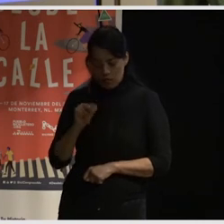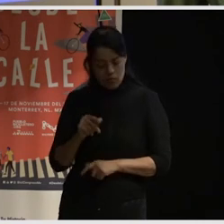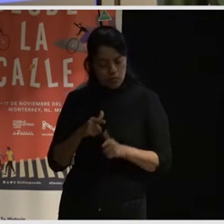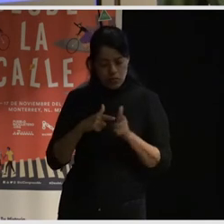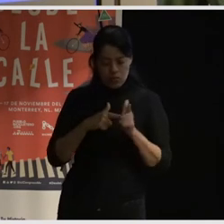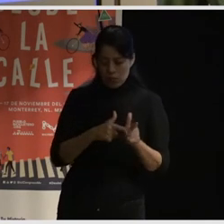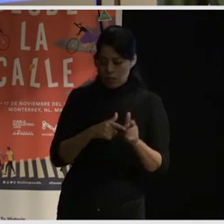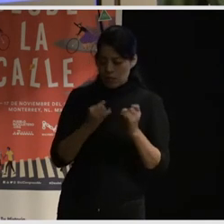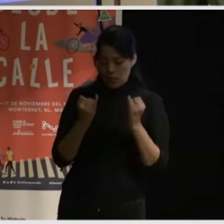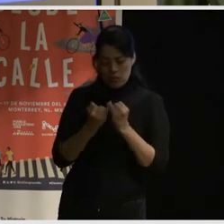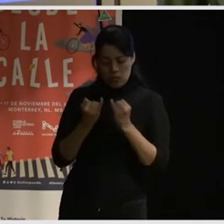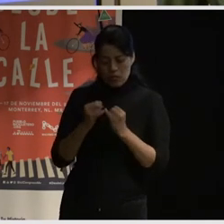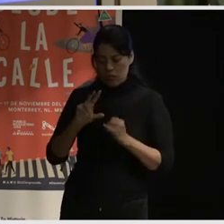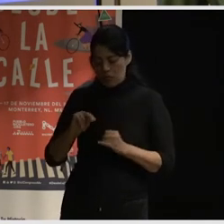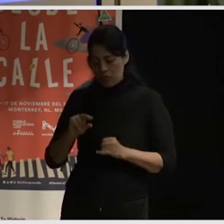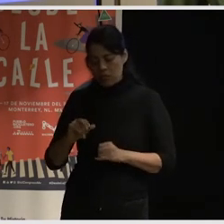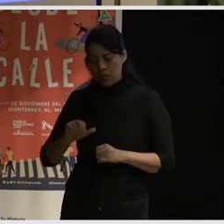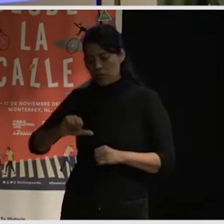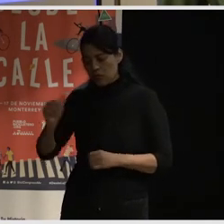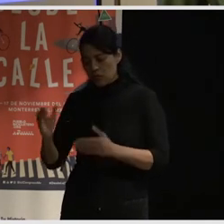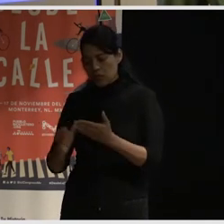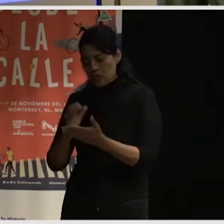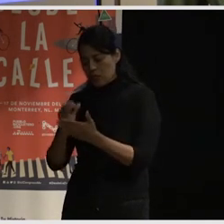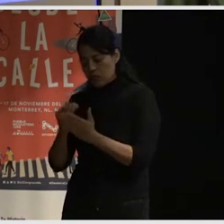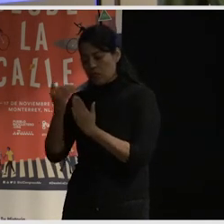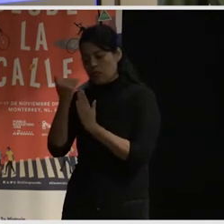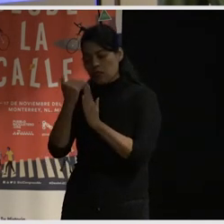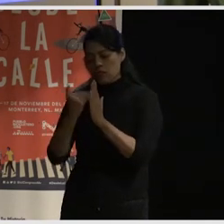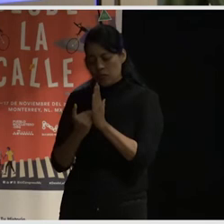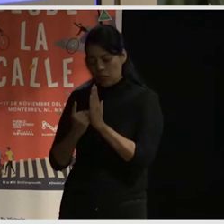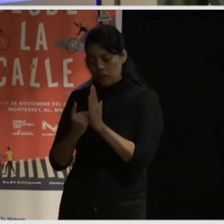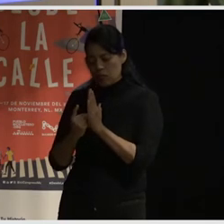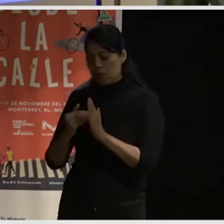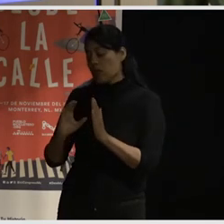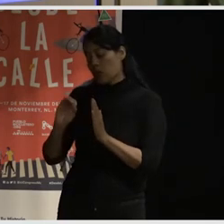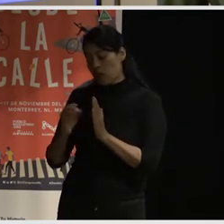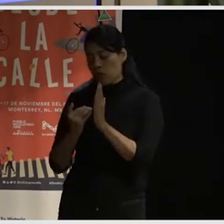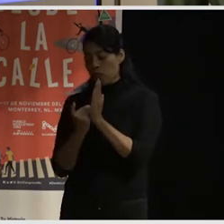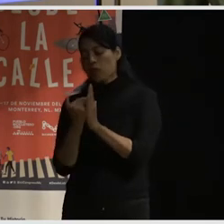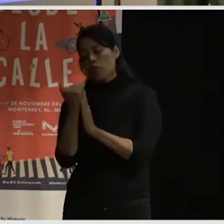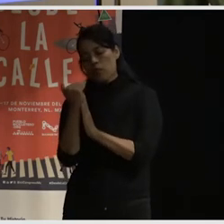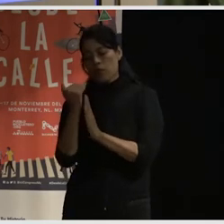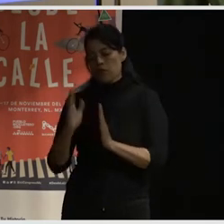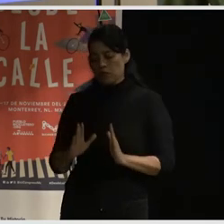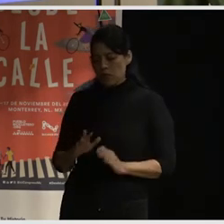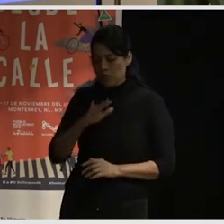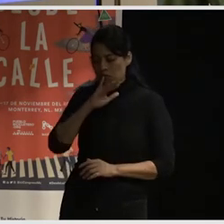ocasiones en otras ciudades se respiro o menos se presentaron índices más altos más bajos